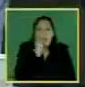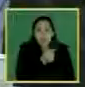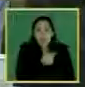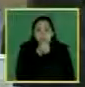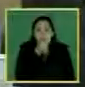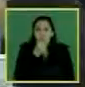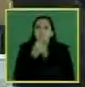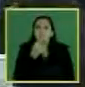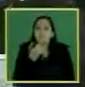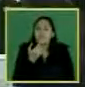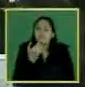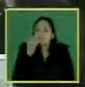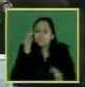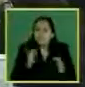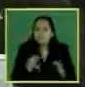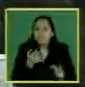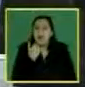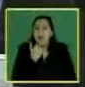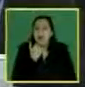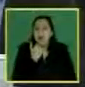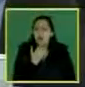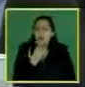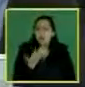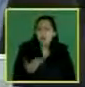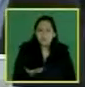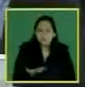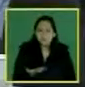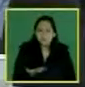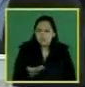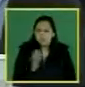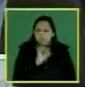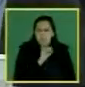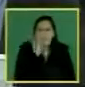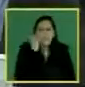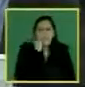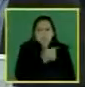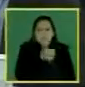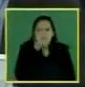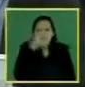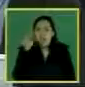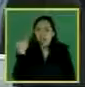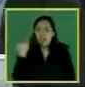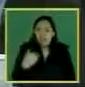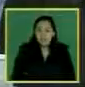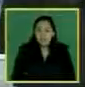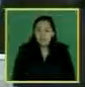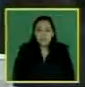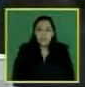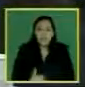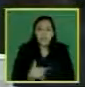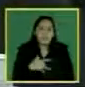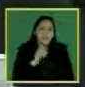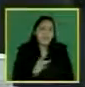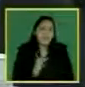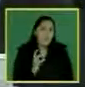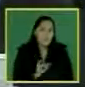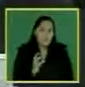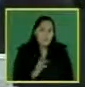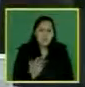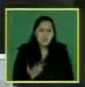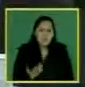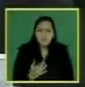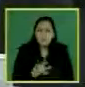está justificando. ¿Quién sabe qué cosa estaría justificando esta señora? A mí te digo, a mí lo que me da lástima. A mí lo